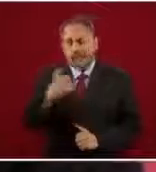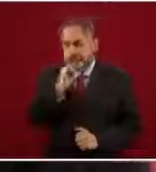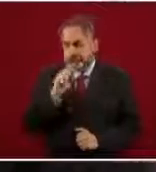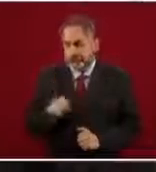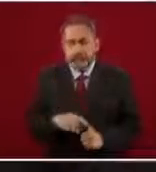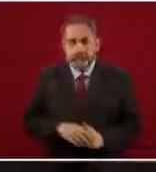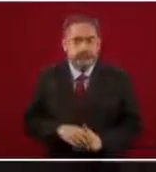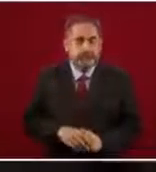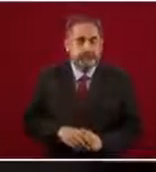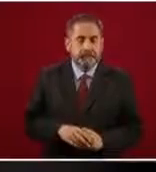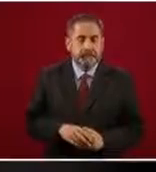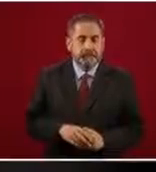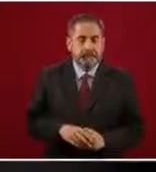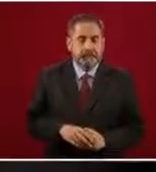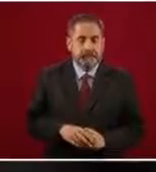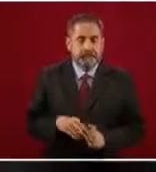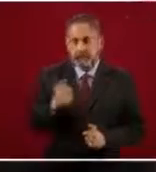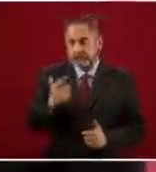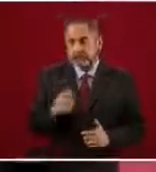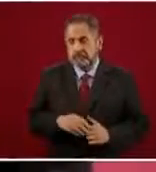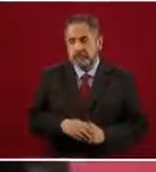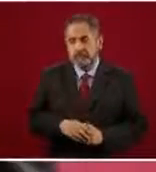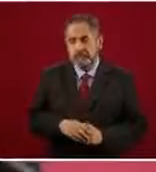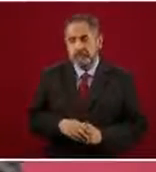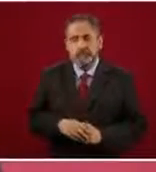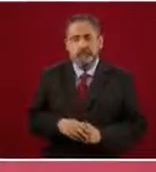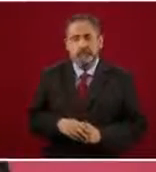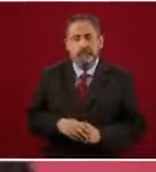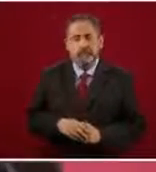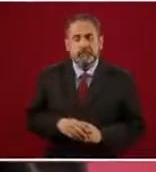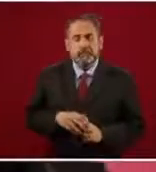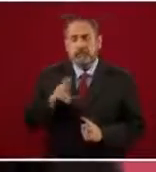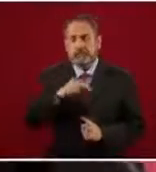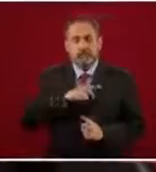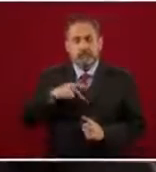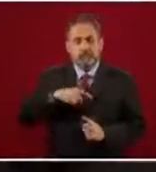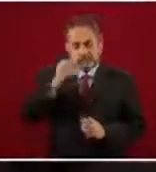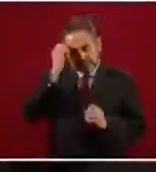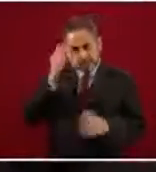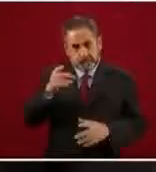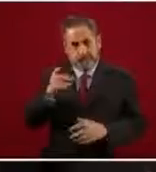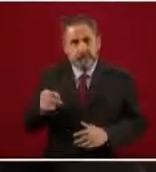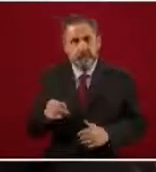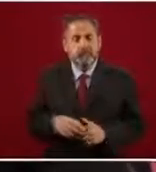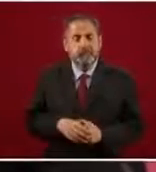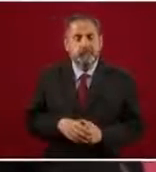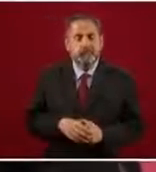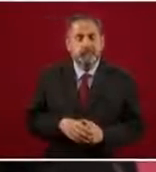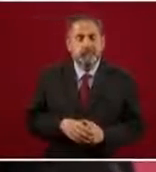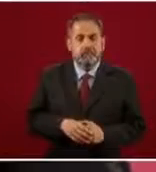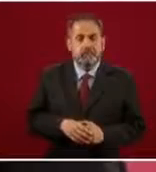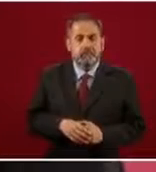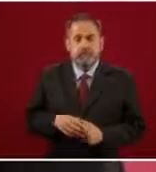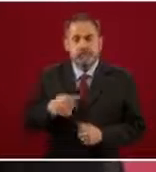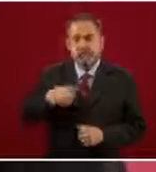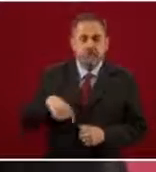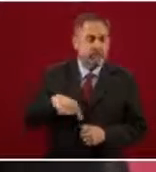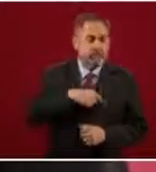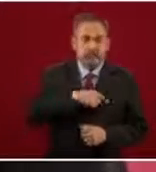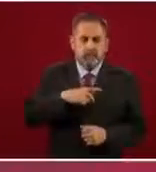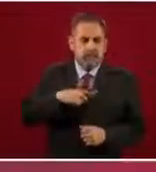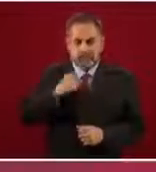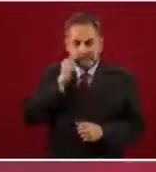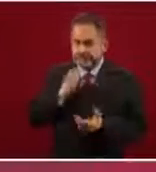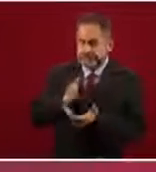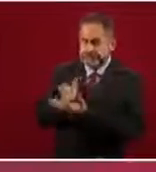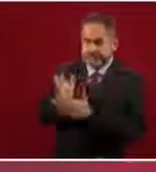Y pues no hay que olvidar, aunque nosotros no teníamos por qué